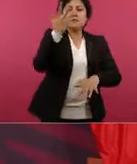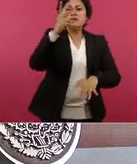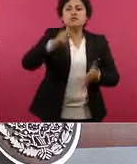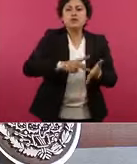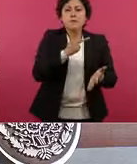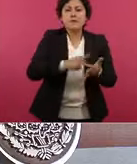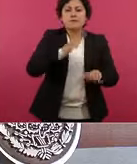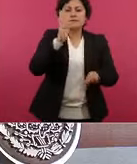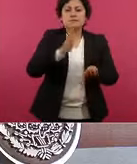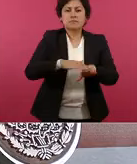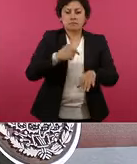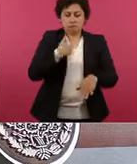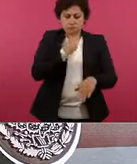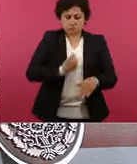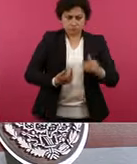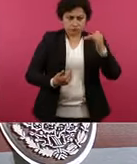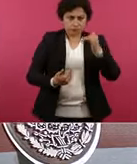Entonces,